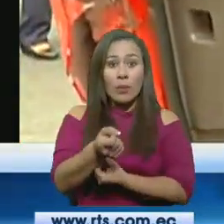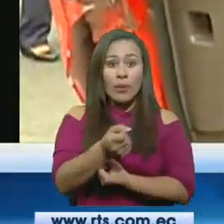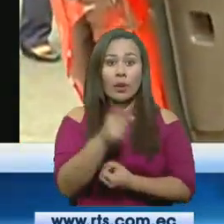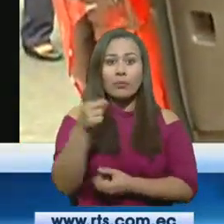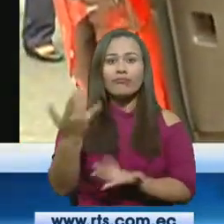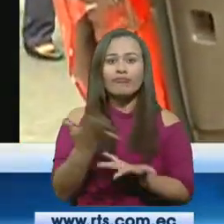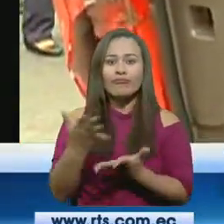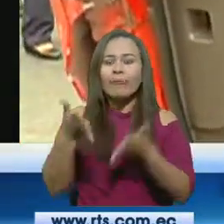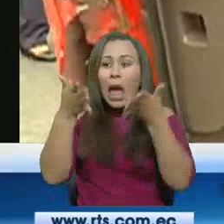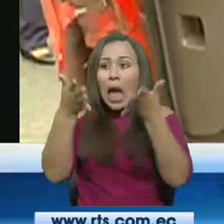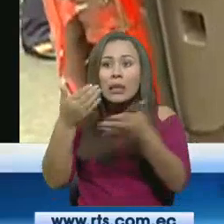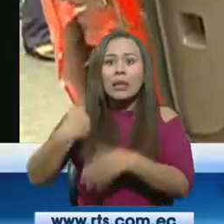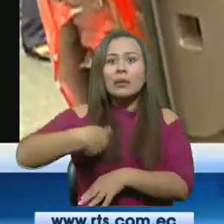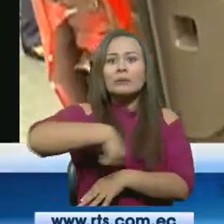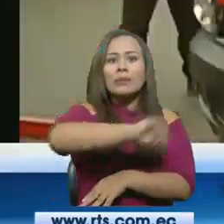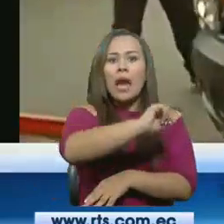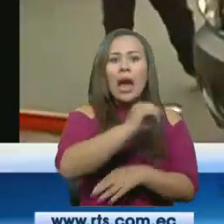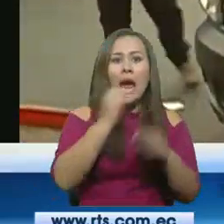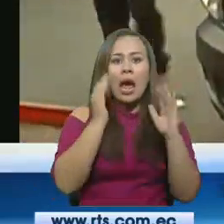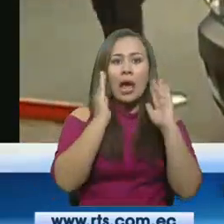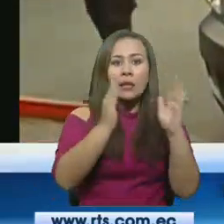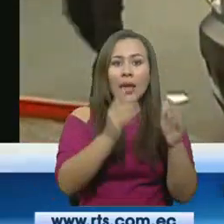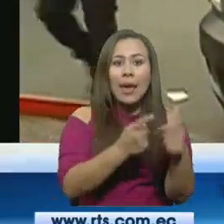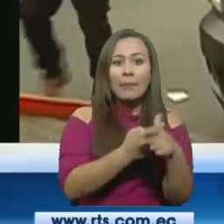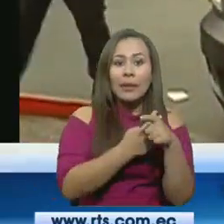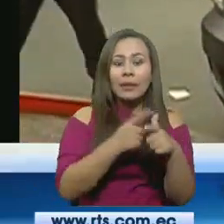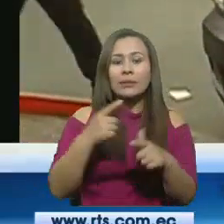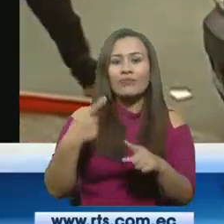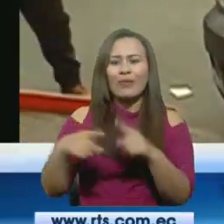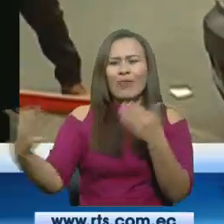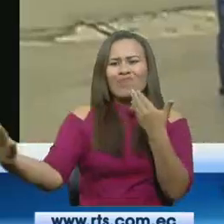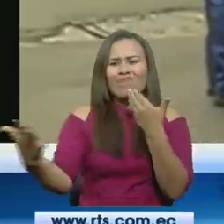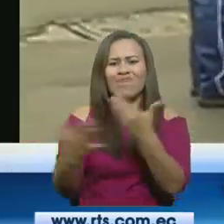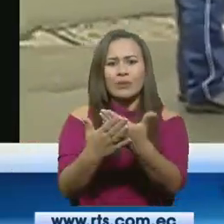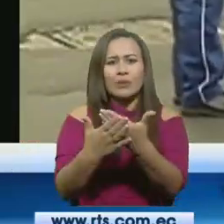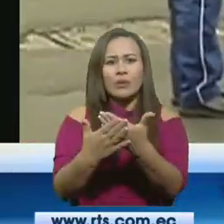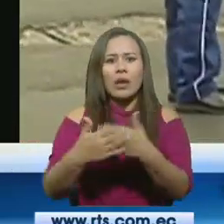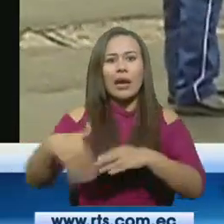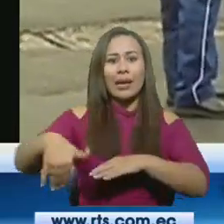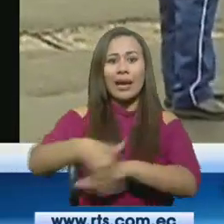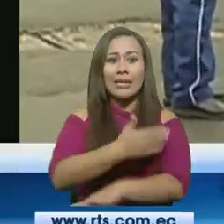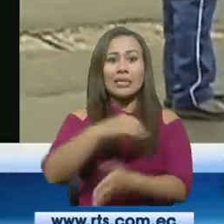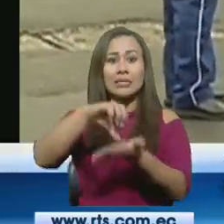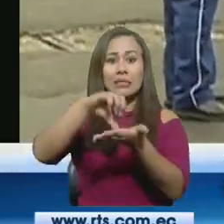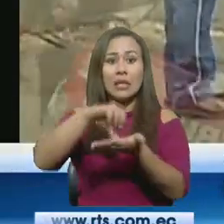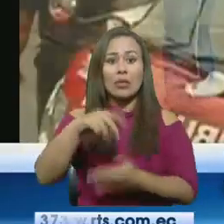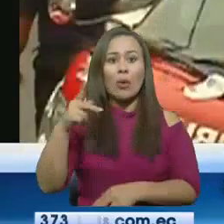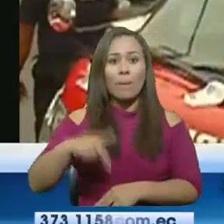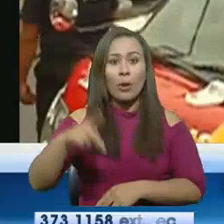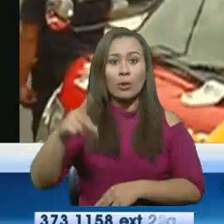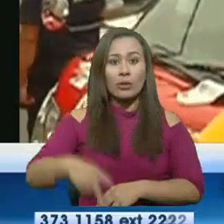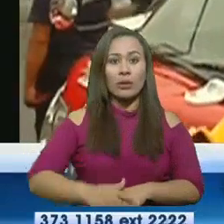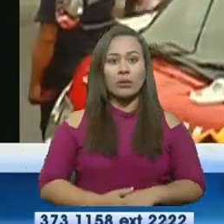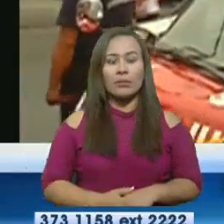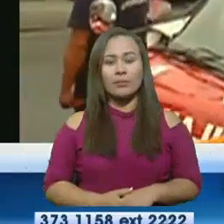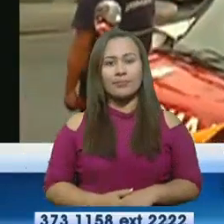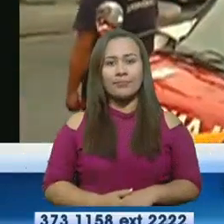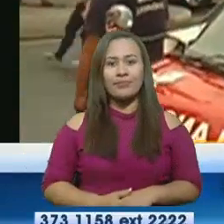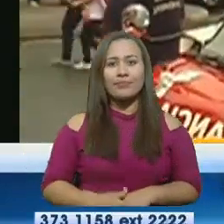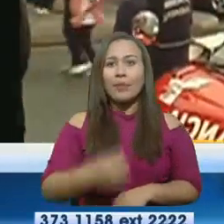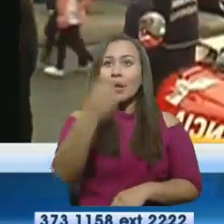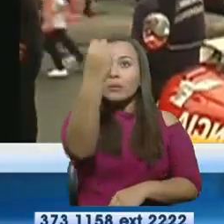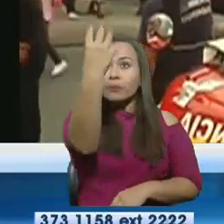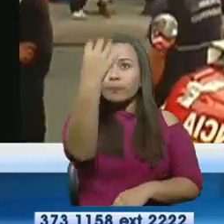a atender una emergencia fue impactada en las calles Alfredo Valenzuela y Portete. Tenemos una intersección